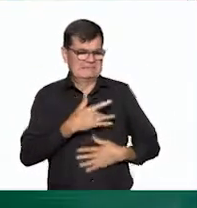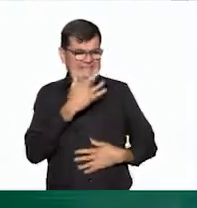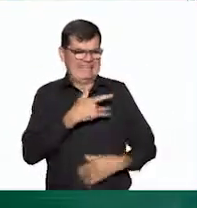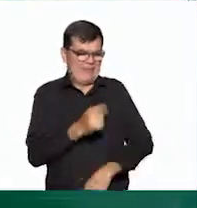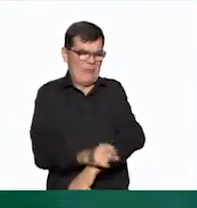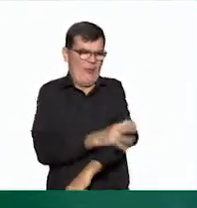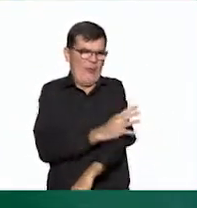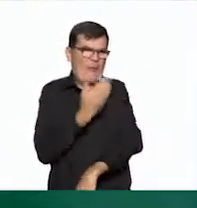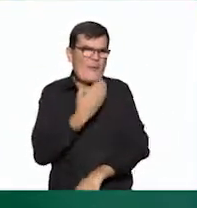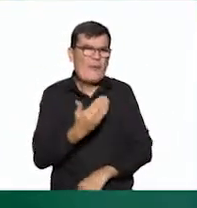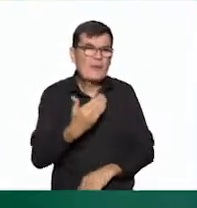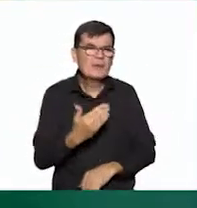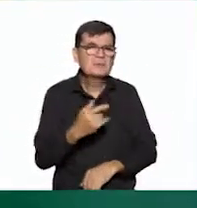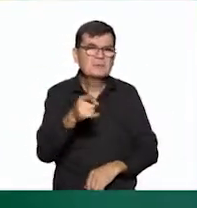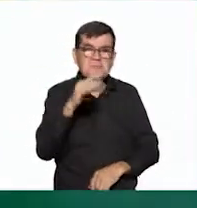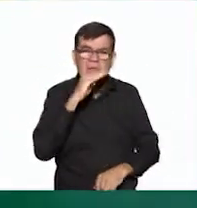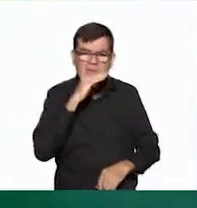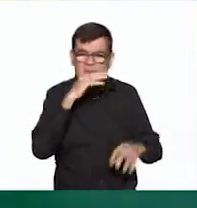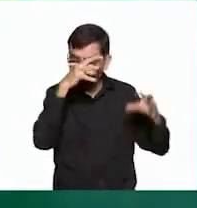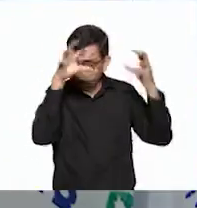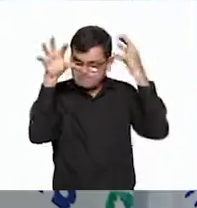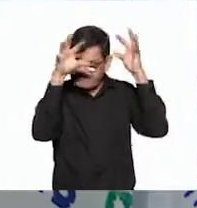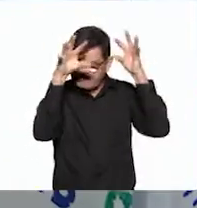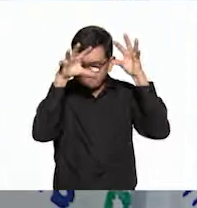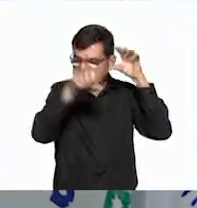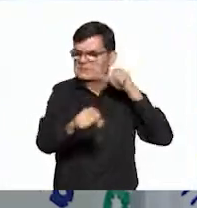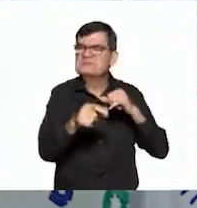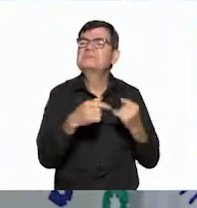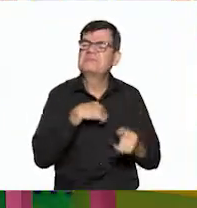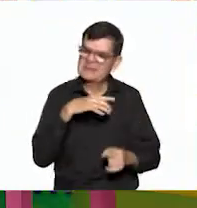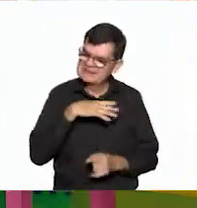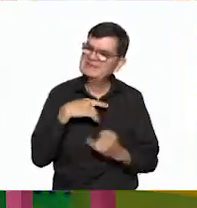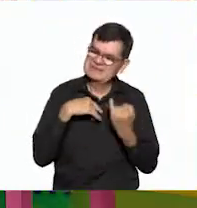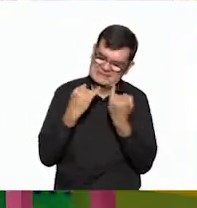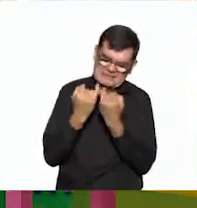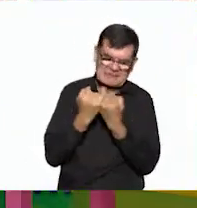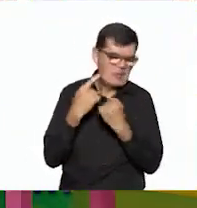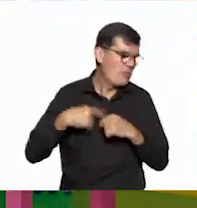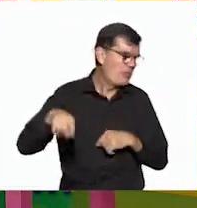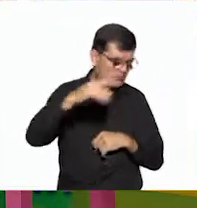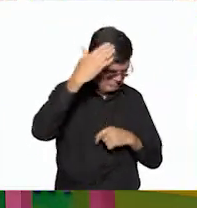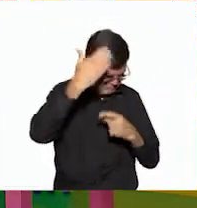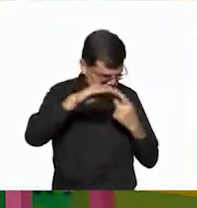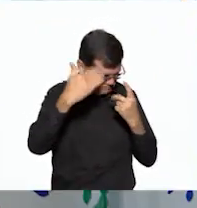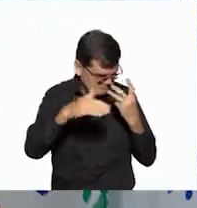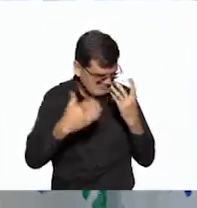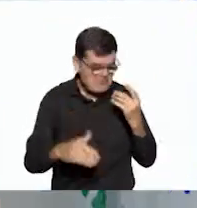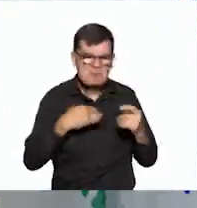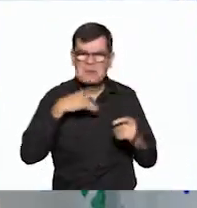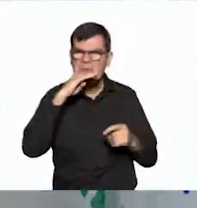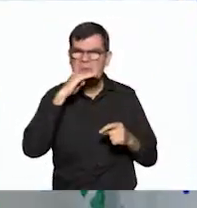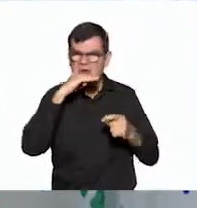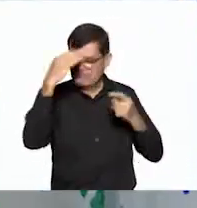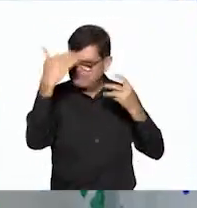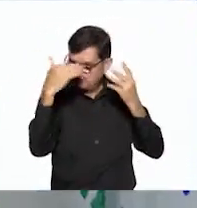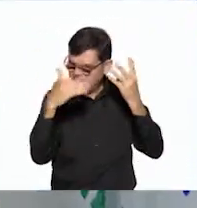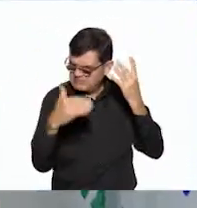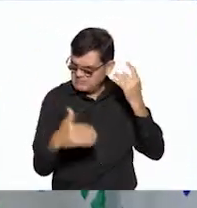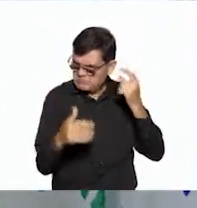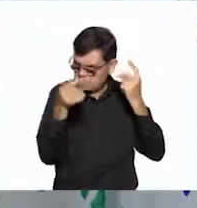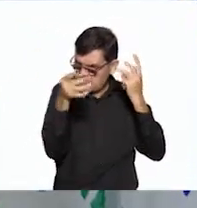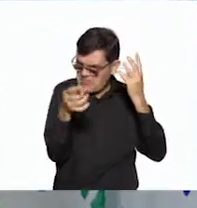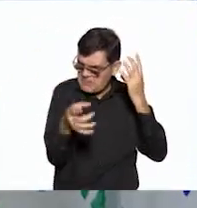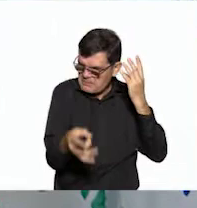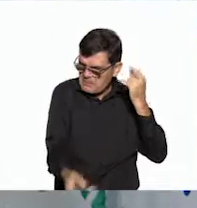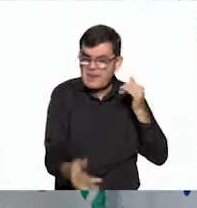también! ¿Y qué tal? ¿Su mamá sí tiene un radar? La mía sí. Sí, la mía sí tiene un radar. Y de todo se entera y todo sabe. Bueno, pues fíjate